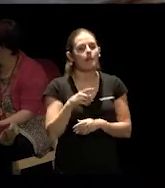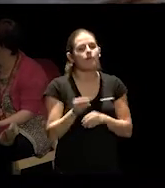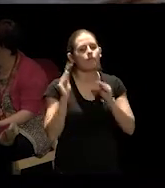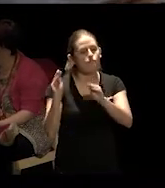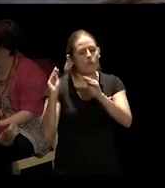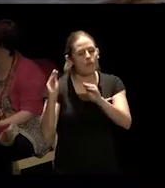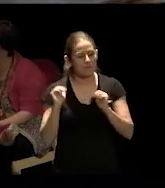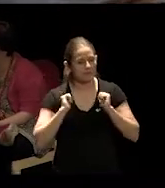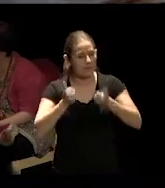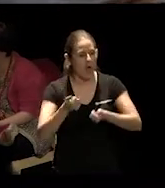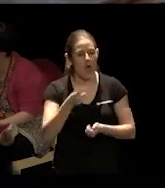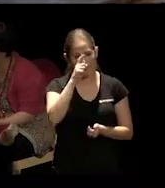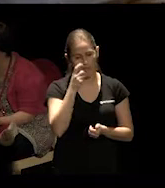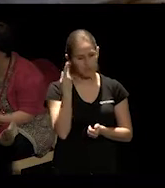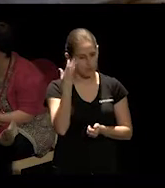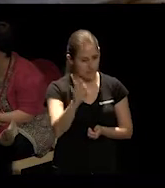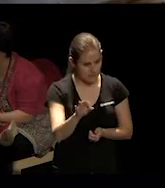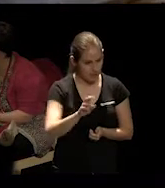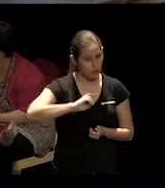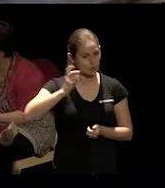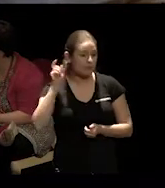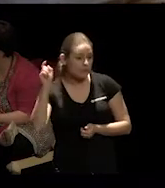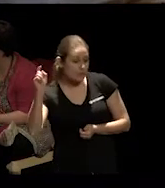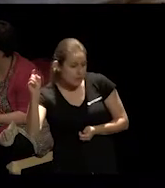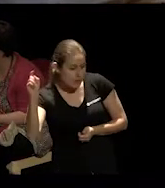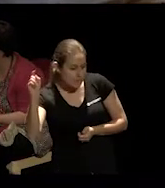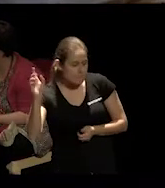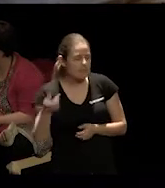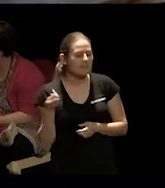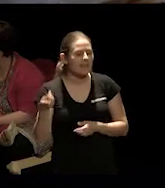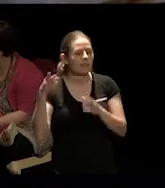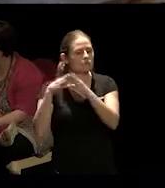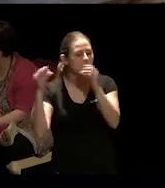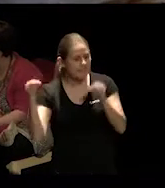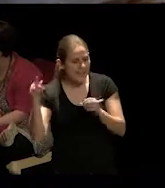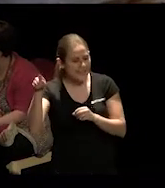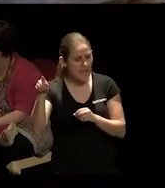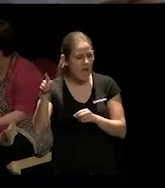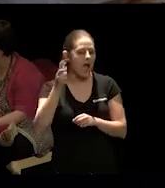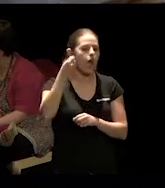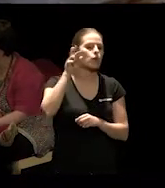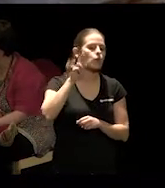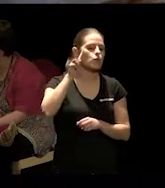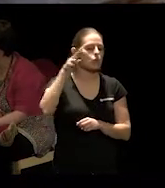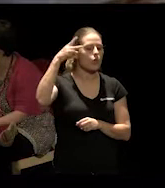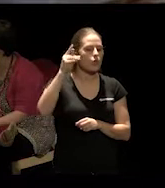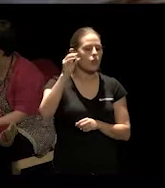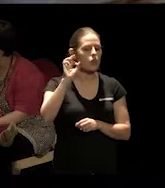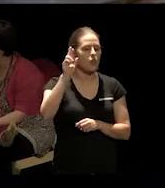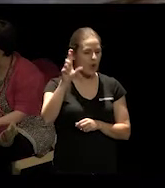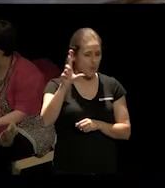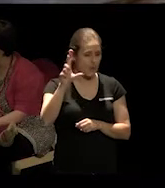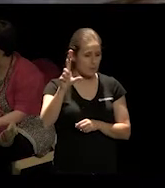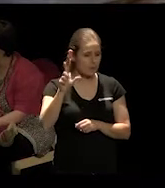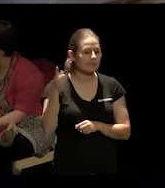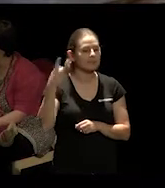profesora Inge Bayertal, que fue alumna directa de Rudolf von Laban, de